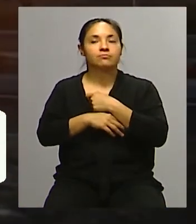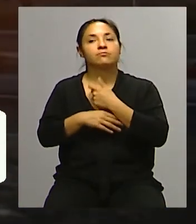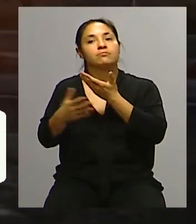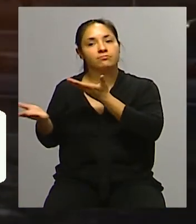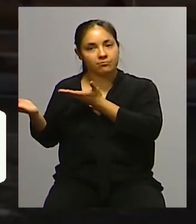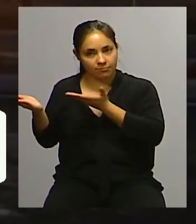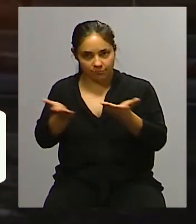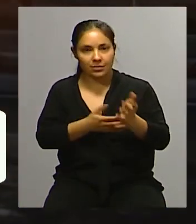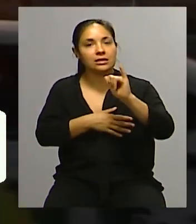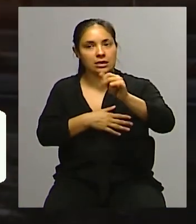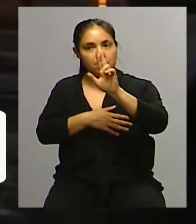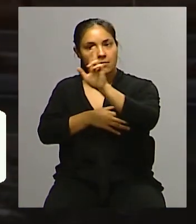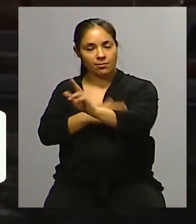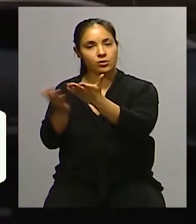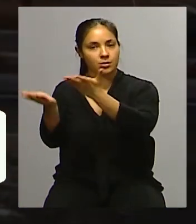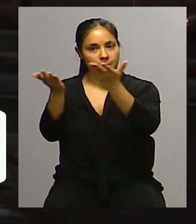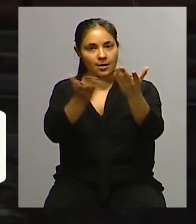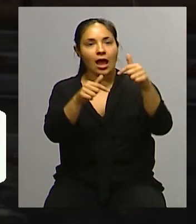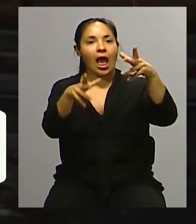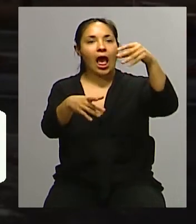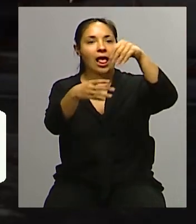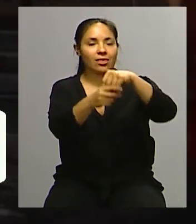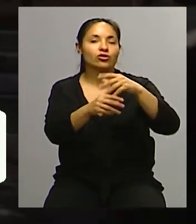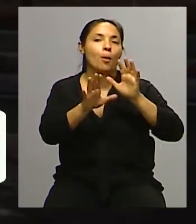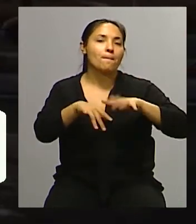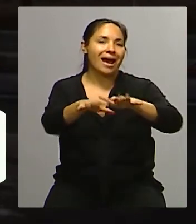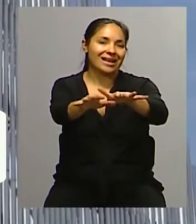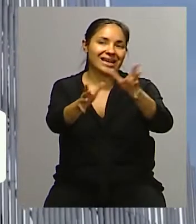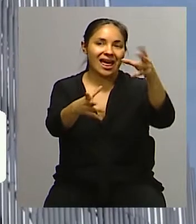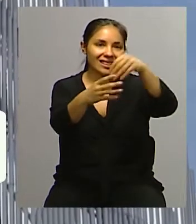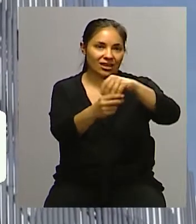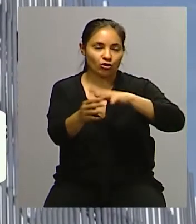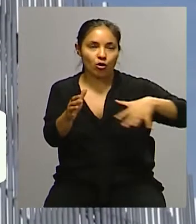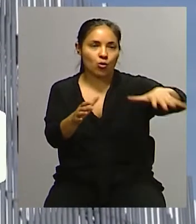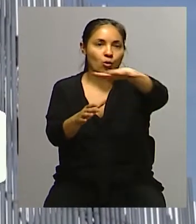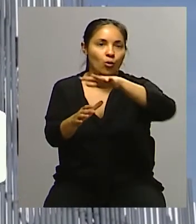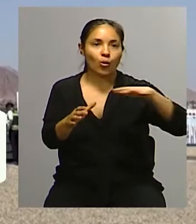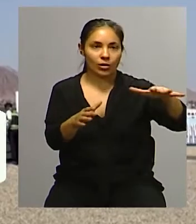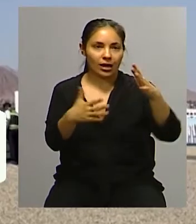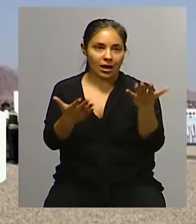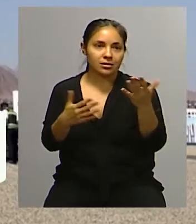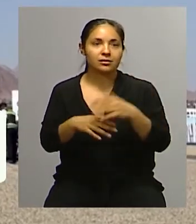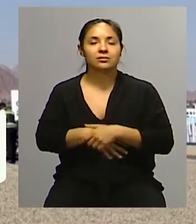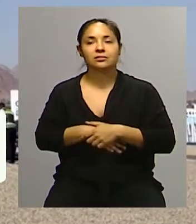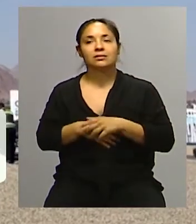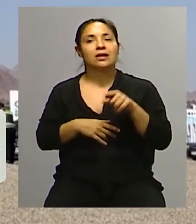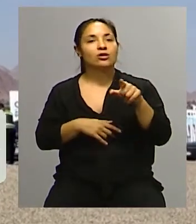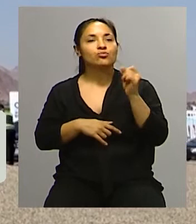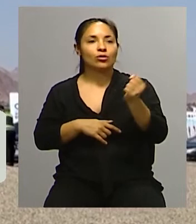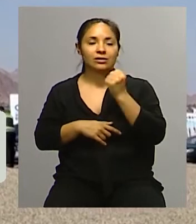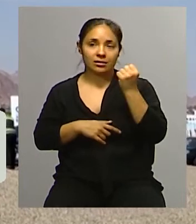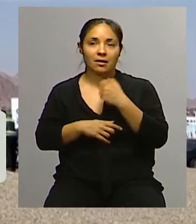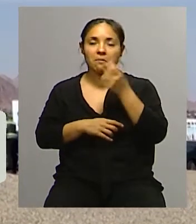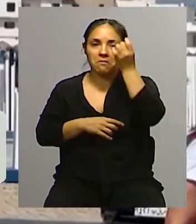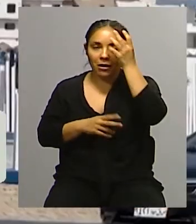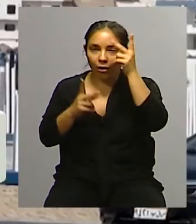el permiso, digamos, para hacer una manifestación simbólica dentro del predio. Porque no podía garantizar la seguridad, ¿no? Perdón, Gaby, pero